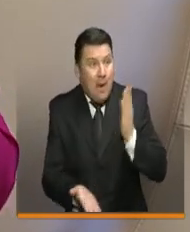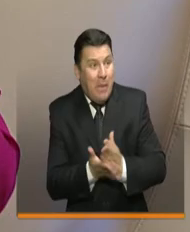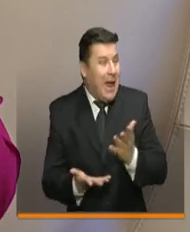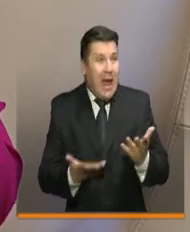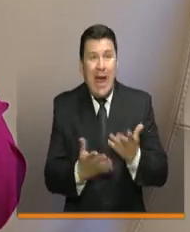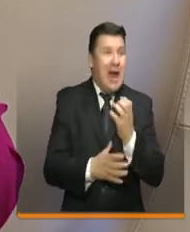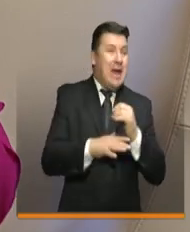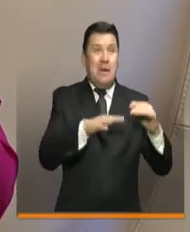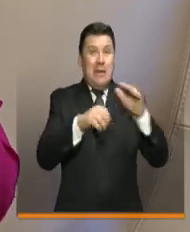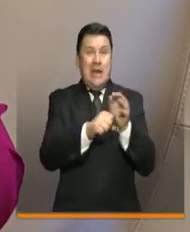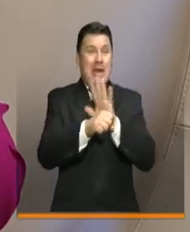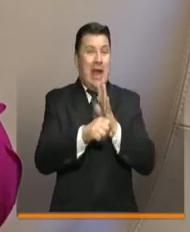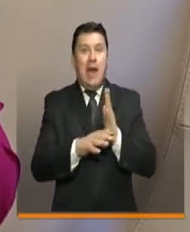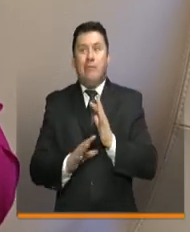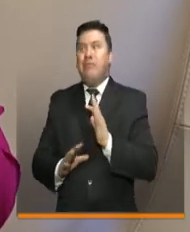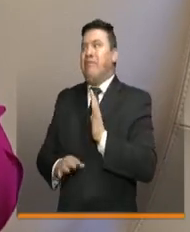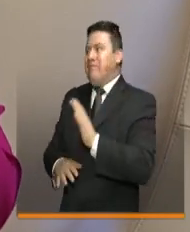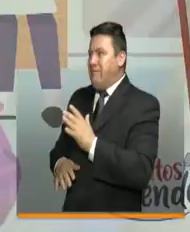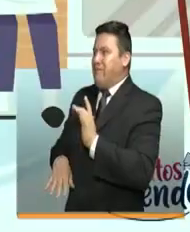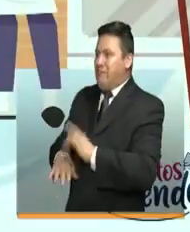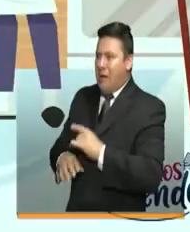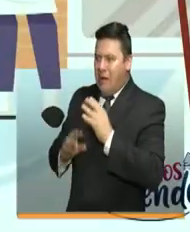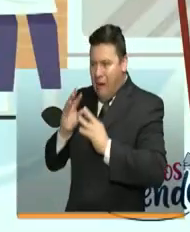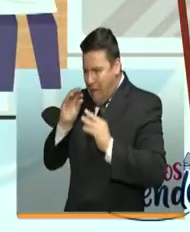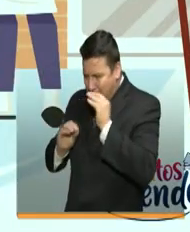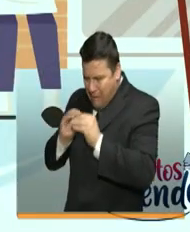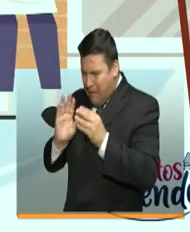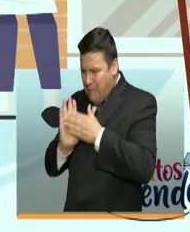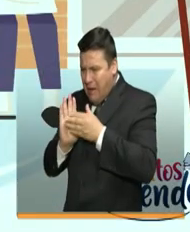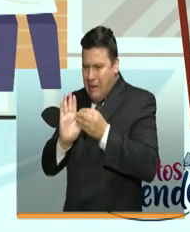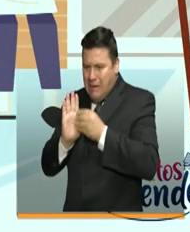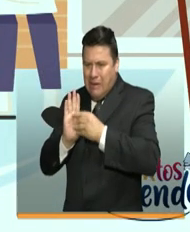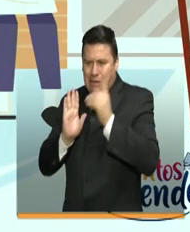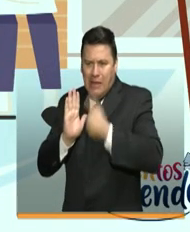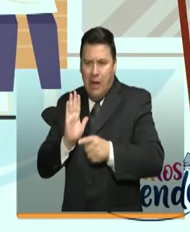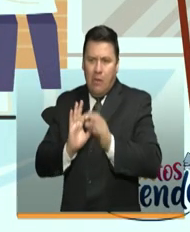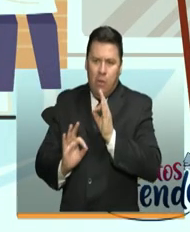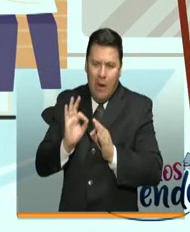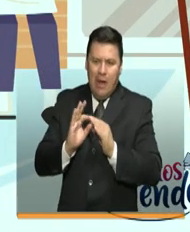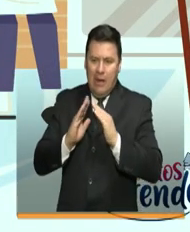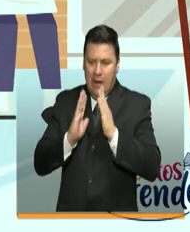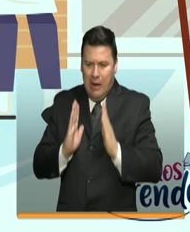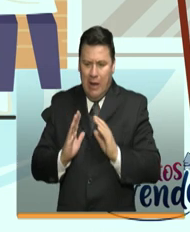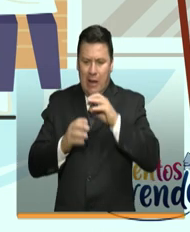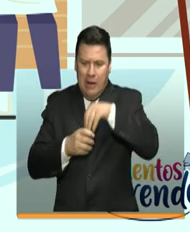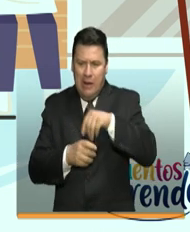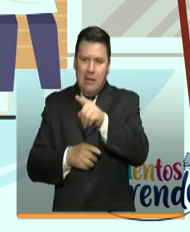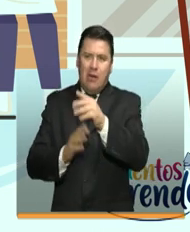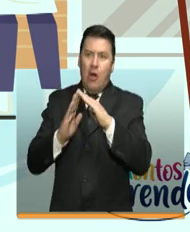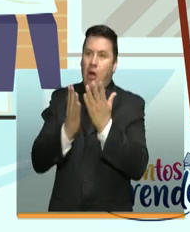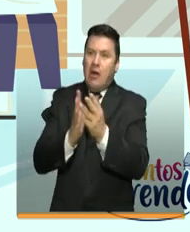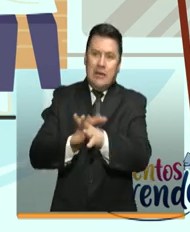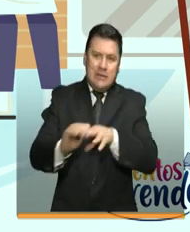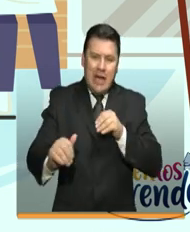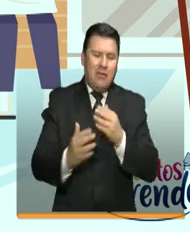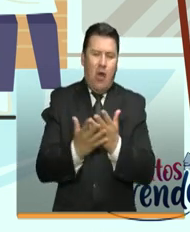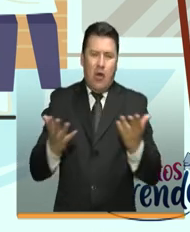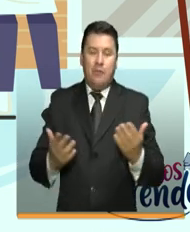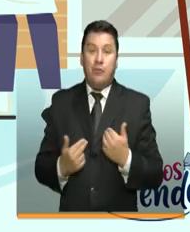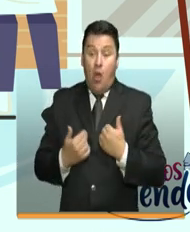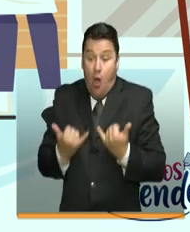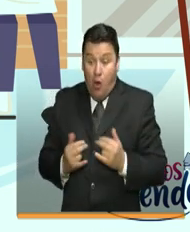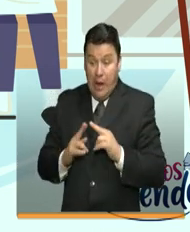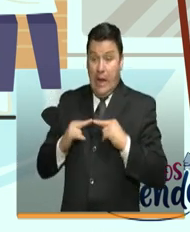medidas, cuidado, autocuidado, distancia social. Luego el señor presidente, y lo puedo decir, presidente, hoy estaba en